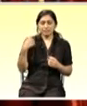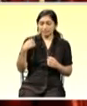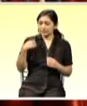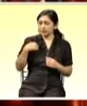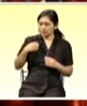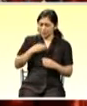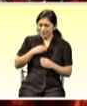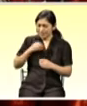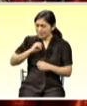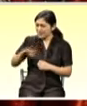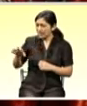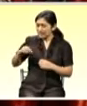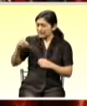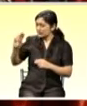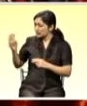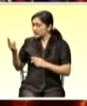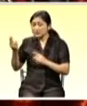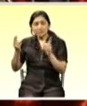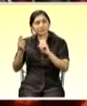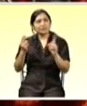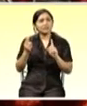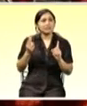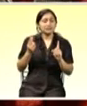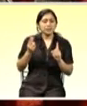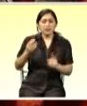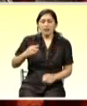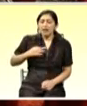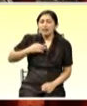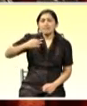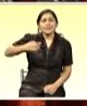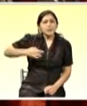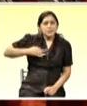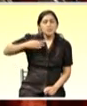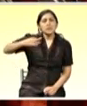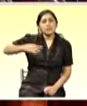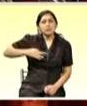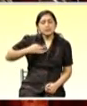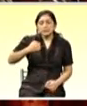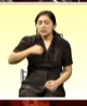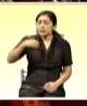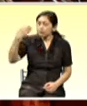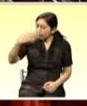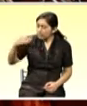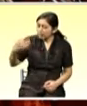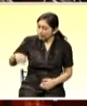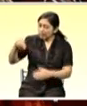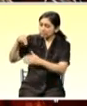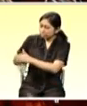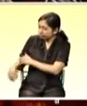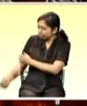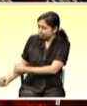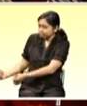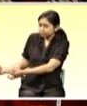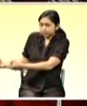en desgracia. ¿Cuántos años seguidos merecía estar sepultado en el abismo del